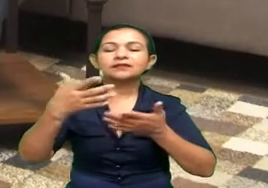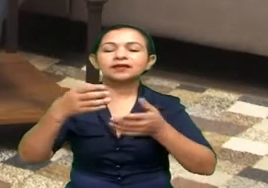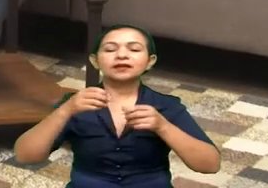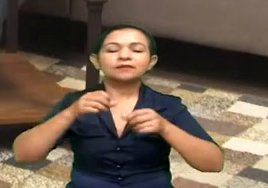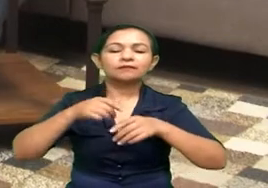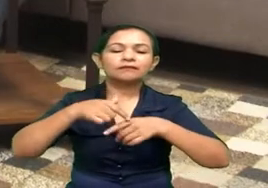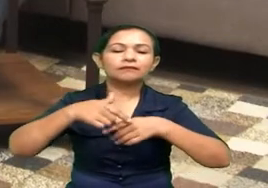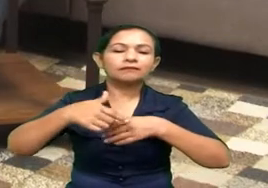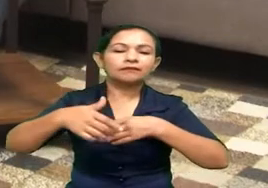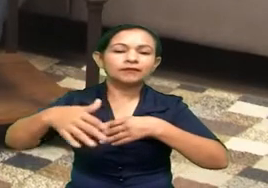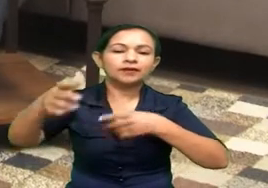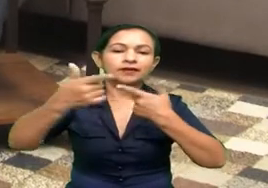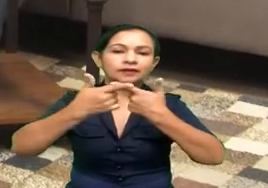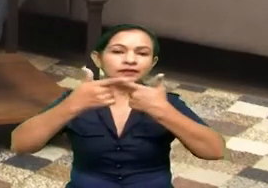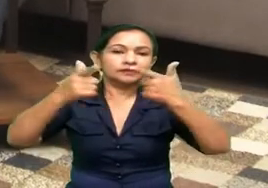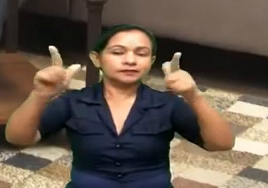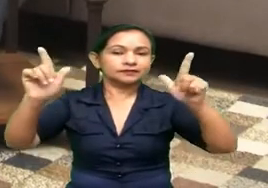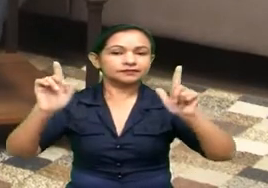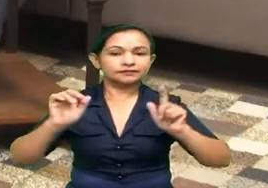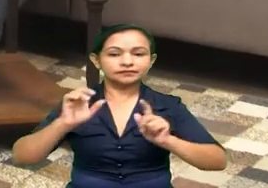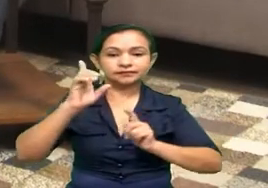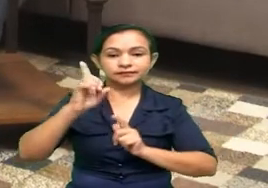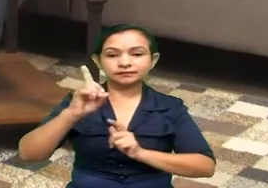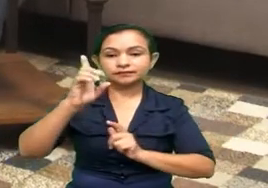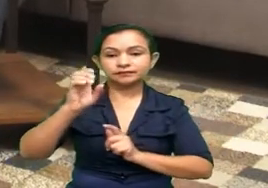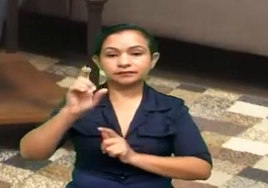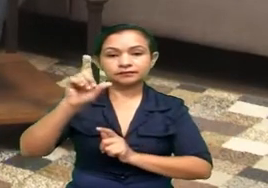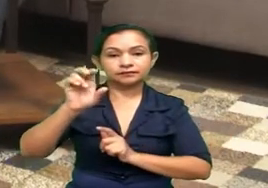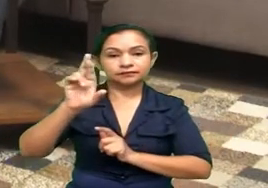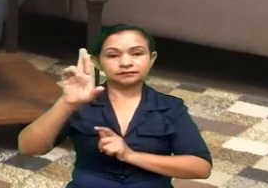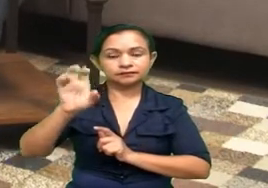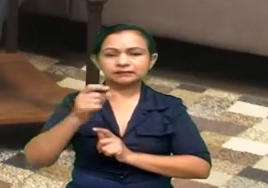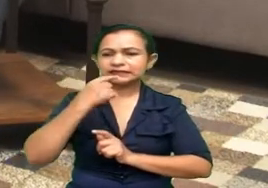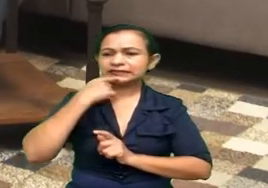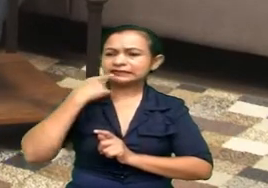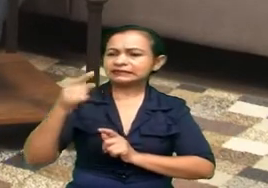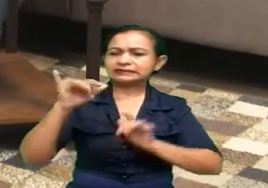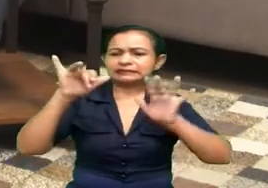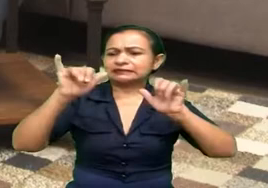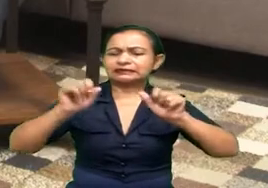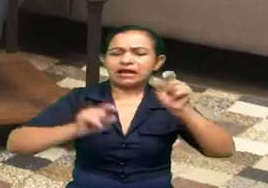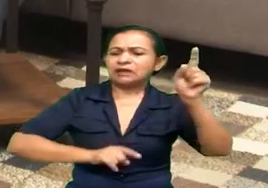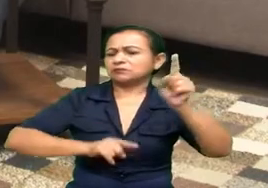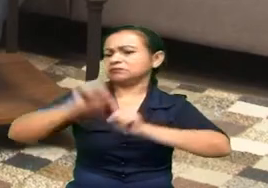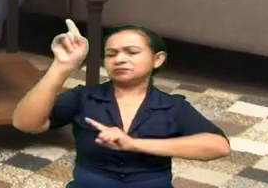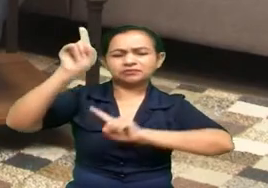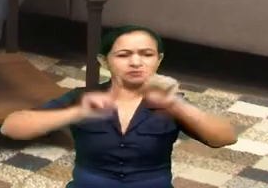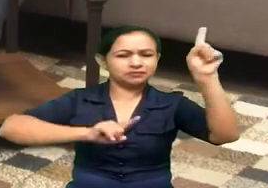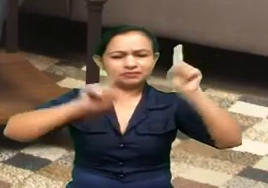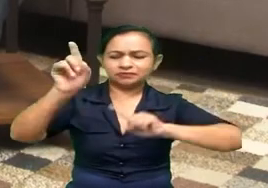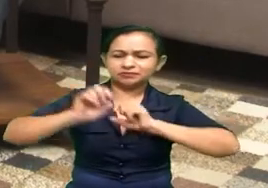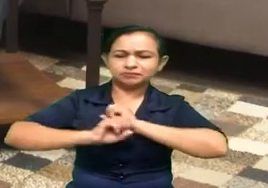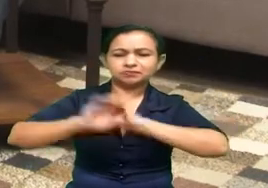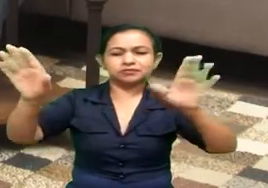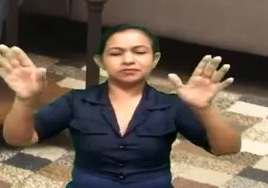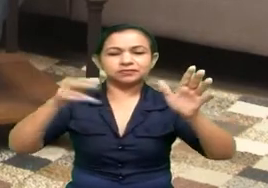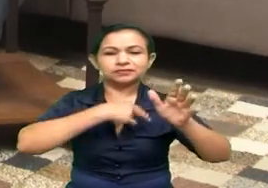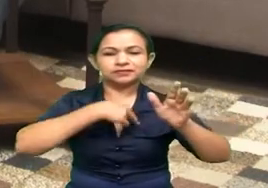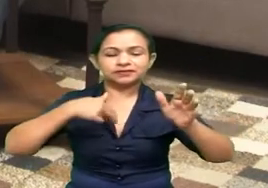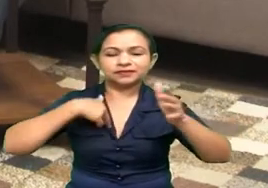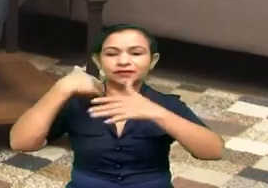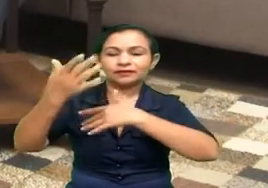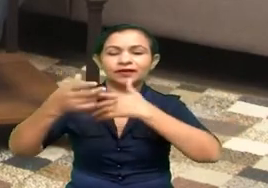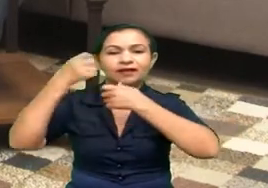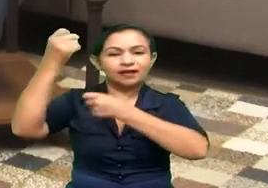el proceso de independencia. Entonces Dolores Bedoya da la orden de que comiencen a tirar los cohetes y las bombas y se haga un alboroto, sí.